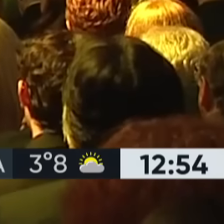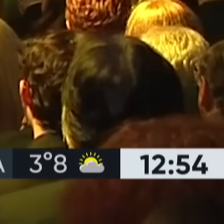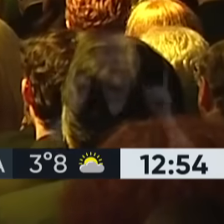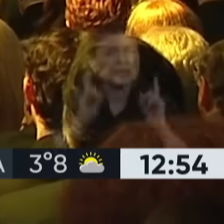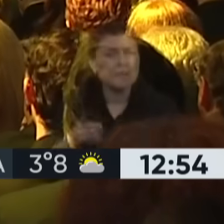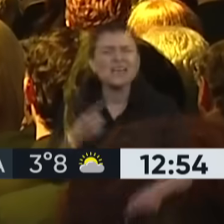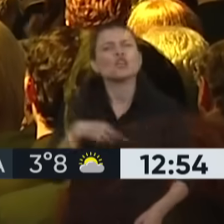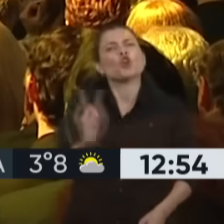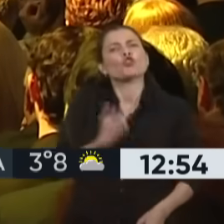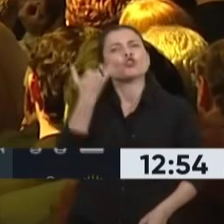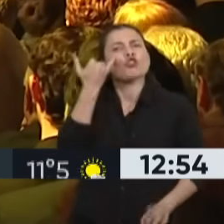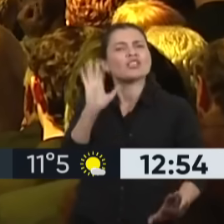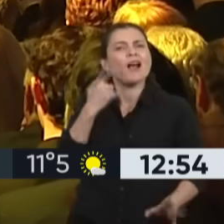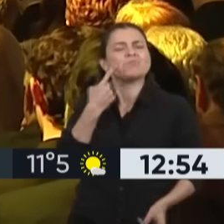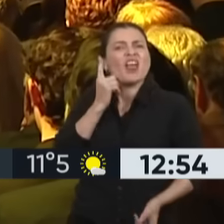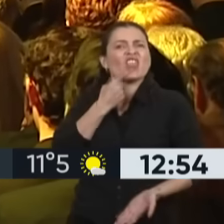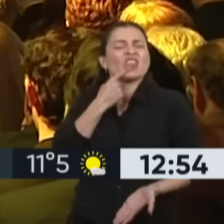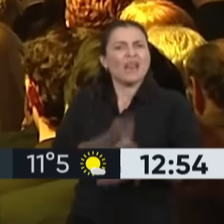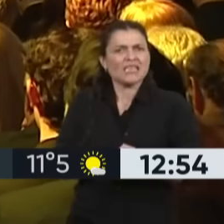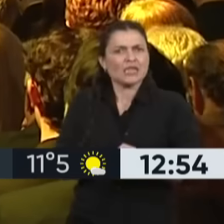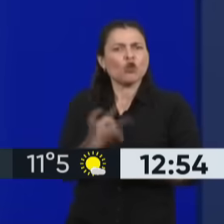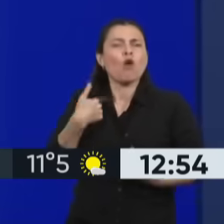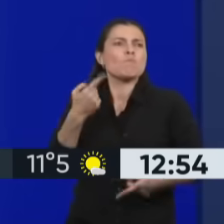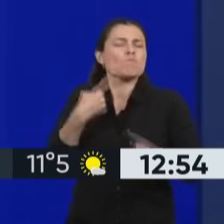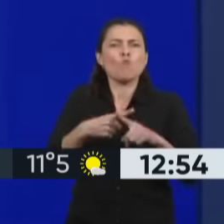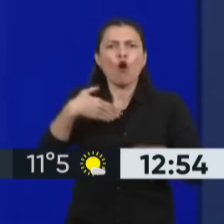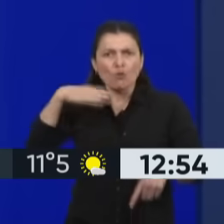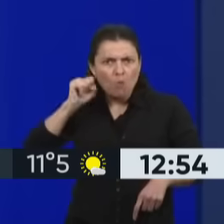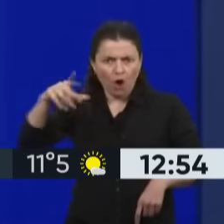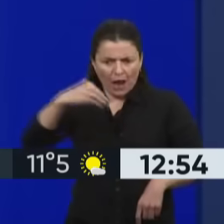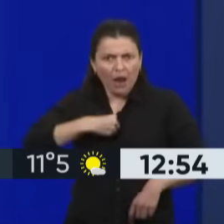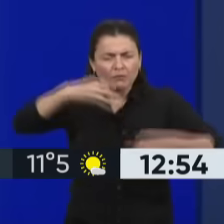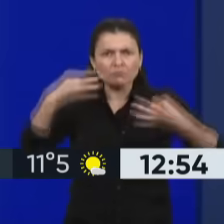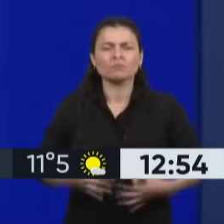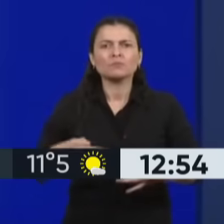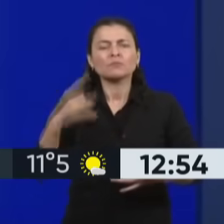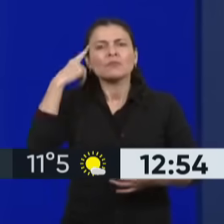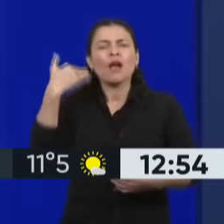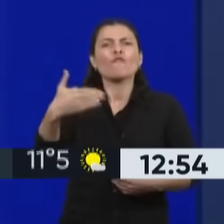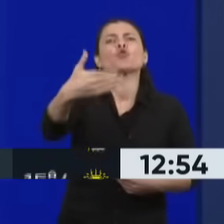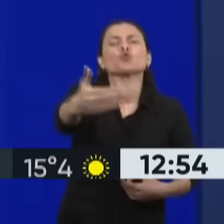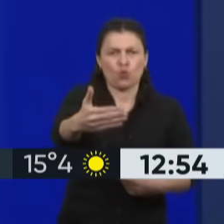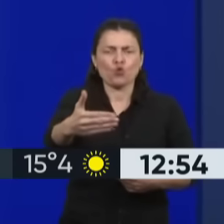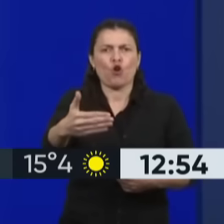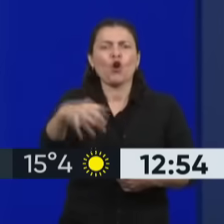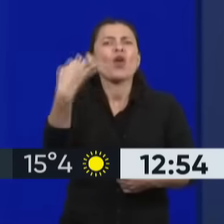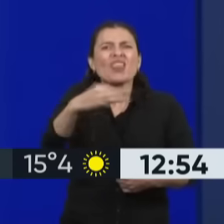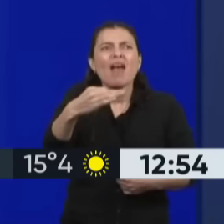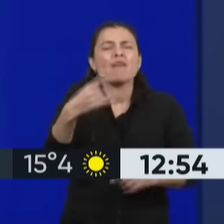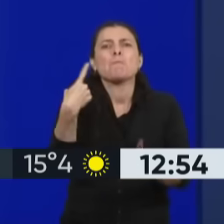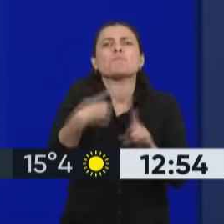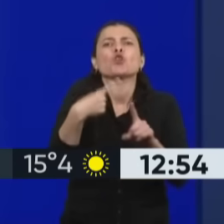Además, nosotros tenemos el mandato y la obligación moral de que por primera vez en décadas la ilusión sea correspondida con un futuro